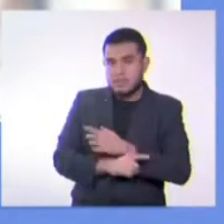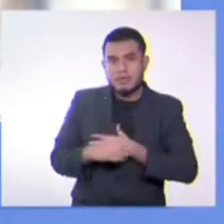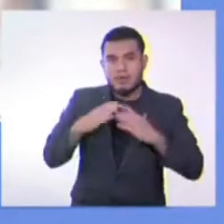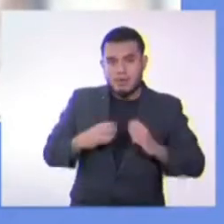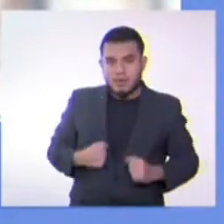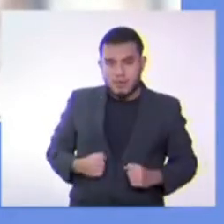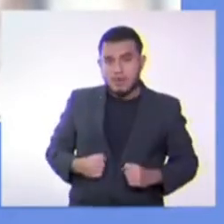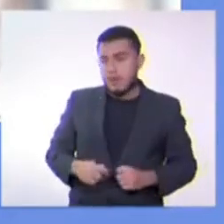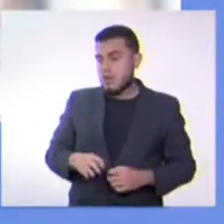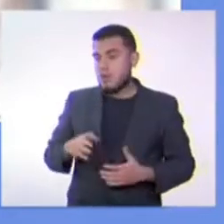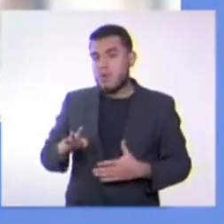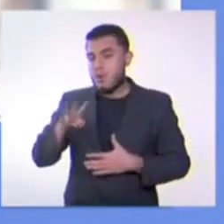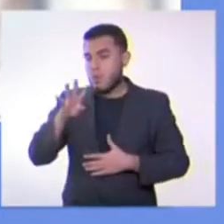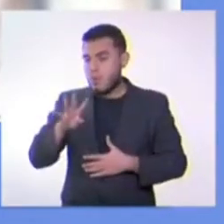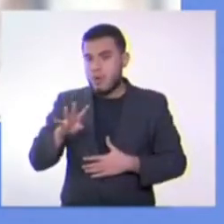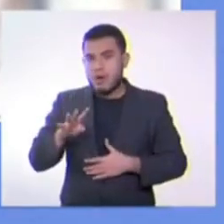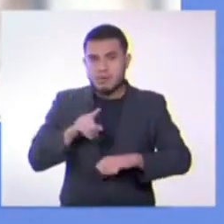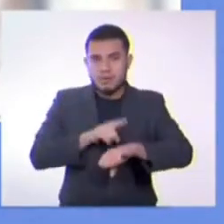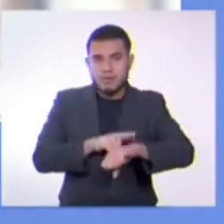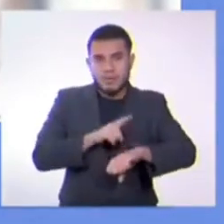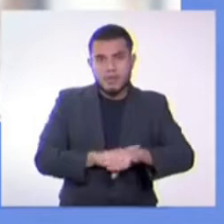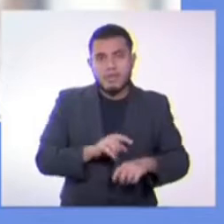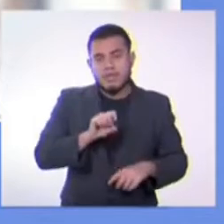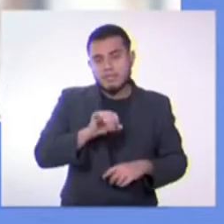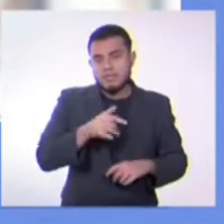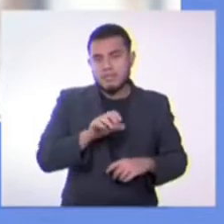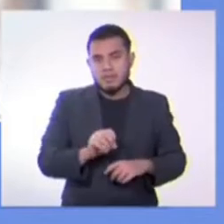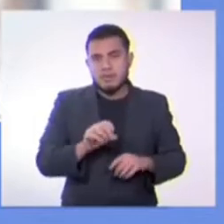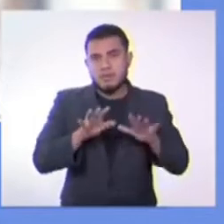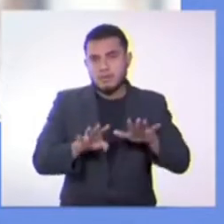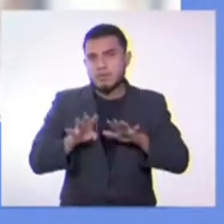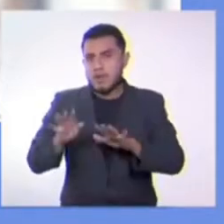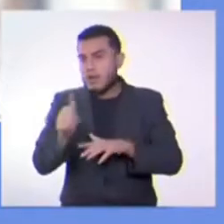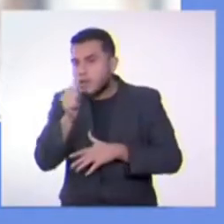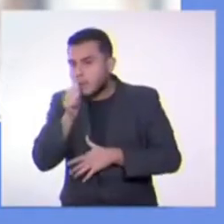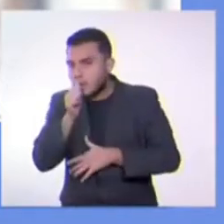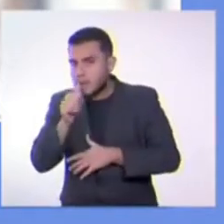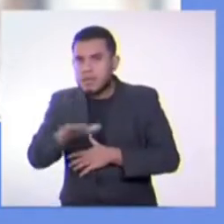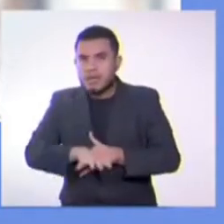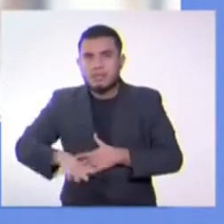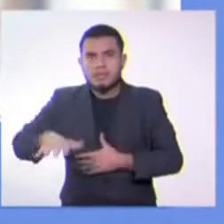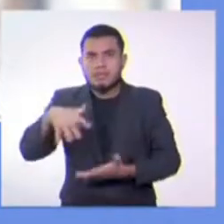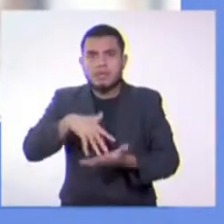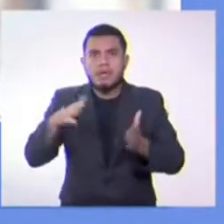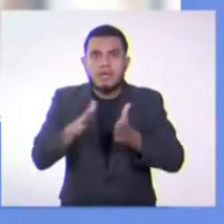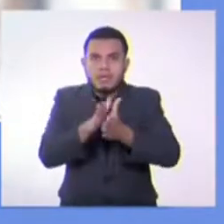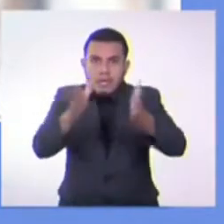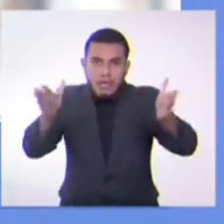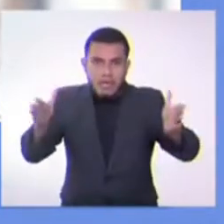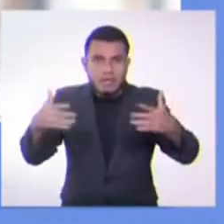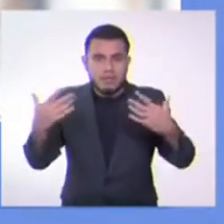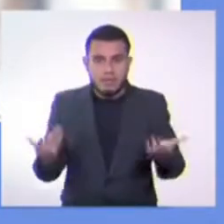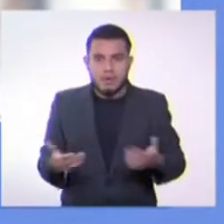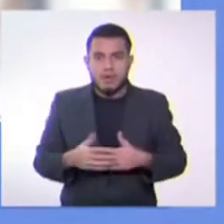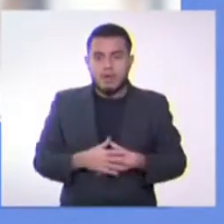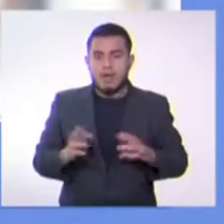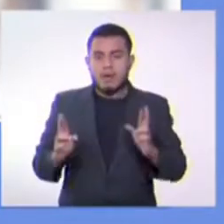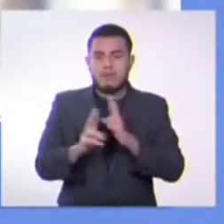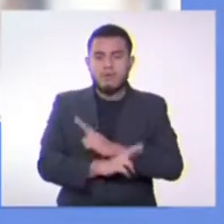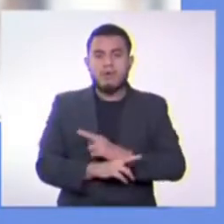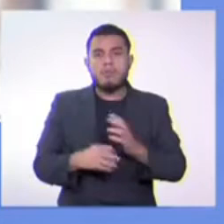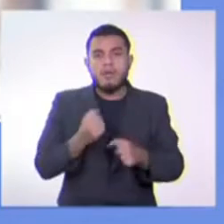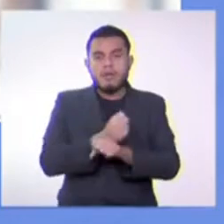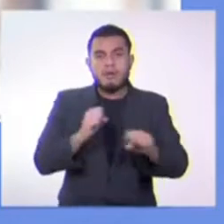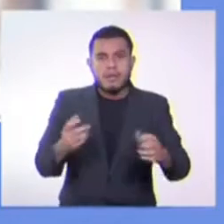del siglo XIX a la privatización de las tierras comunales y ejidales, o que las llamadas reformas liberales